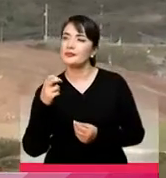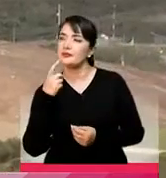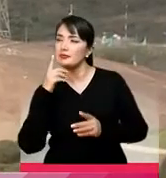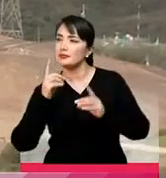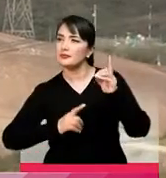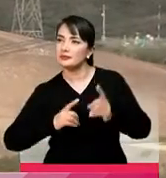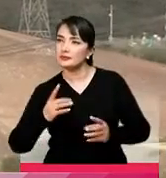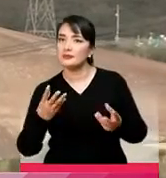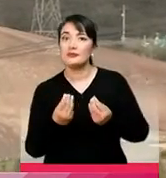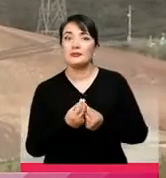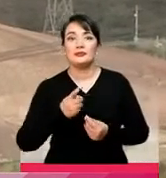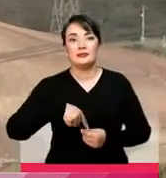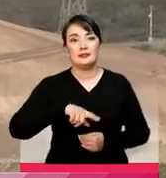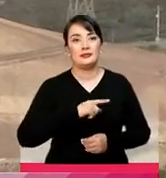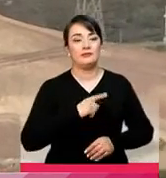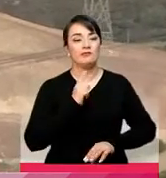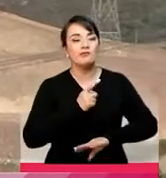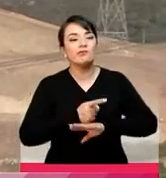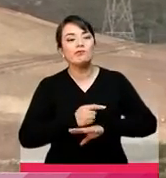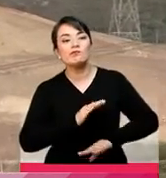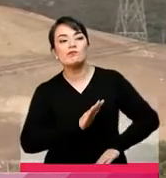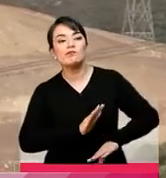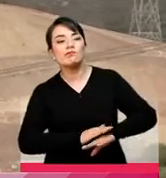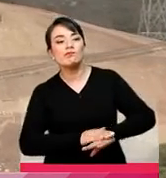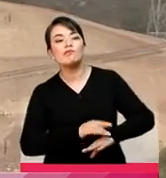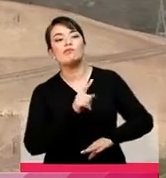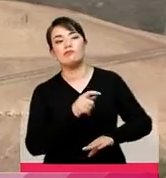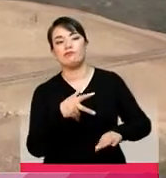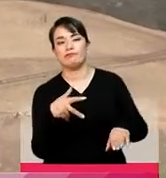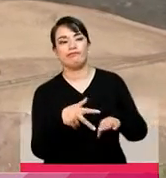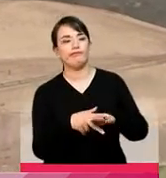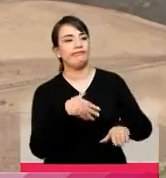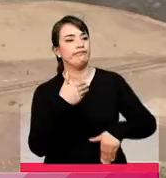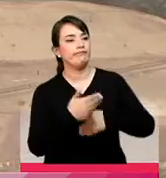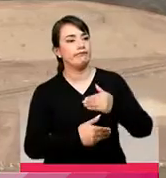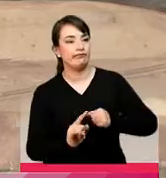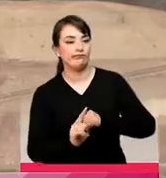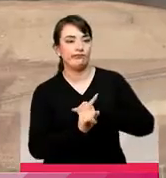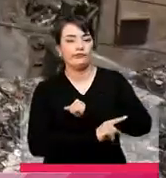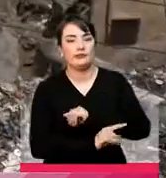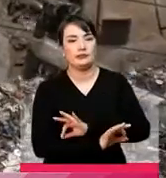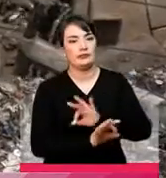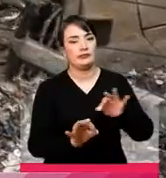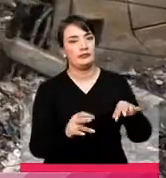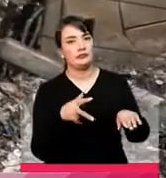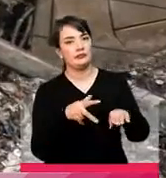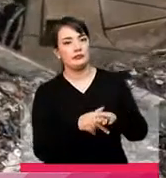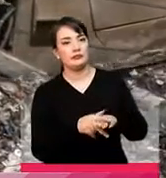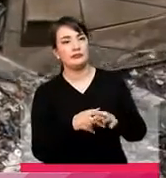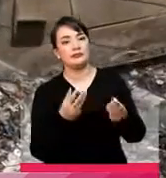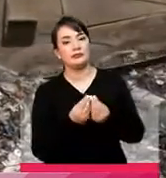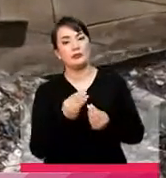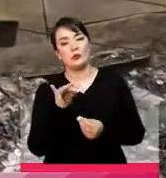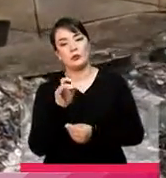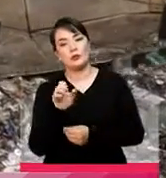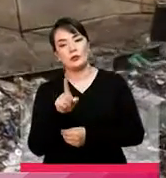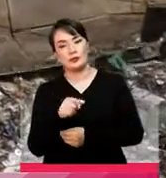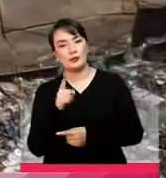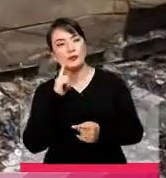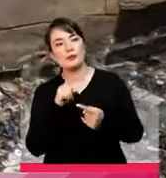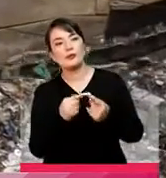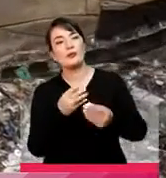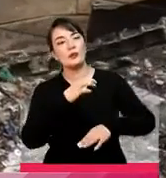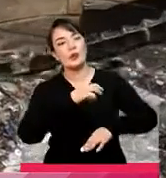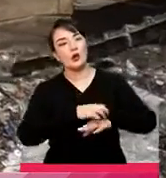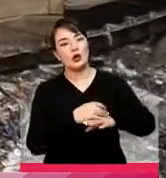tribunal de arbitramento determinó suspender un proceso sancionatorio que adelanta al agua es contra el operador del